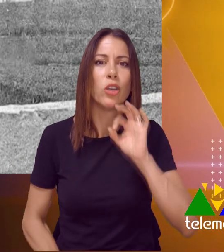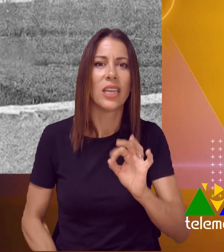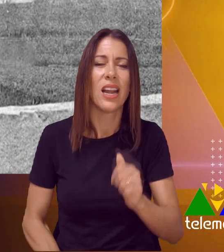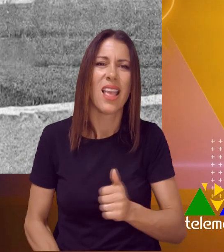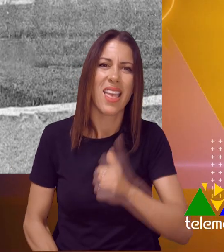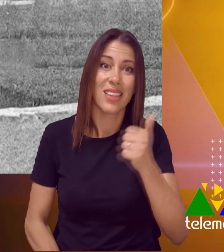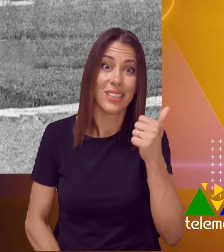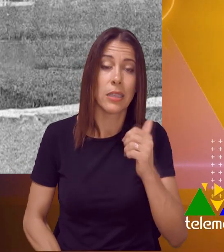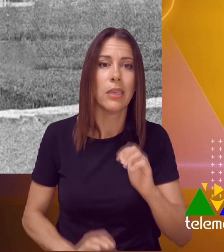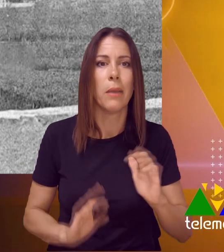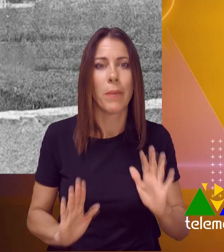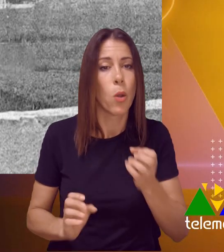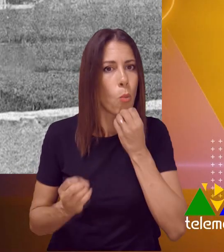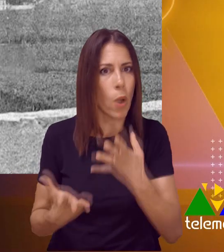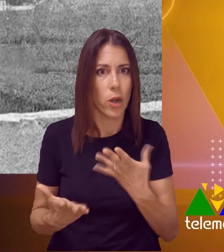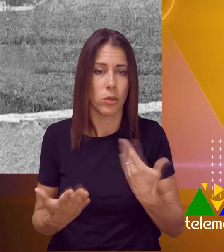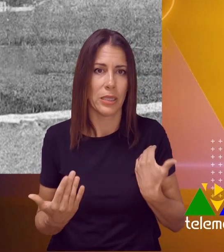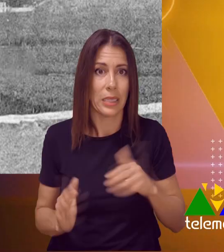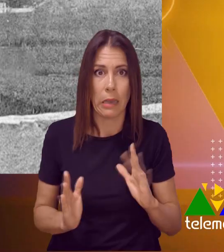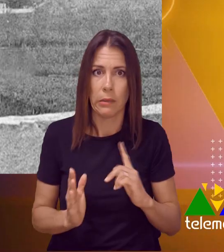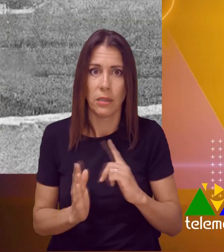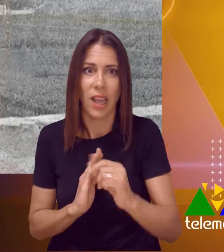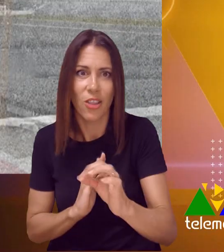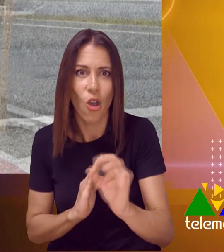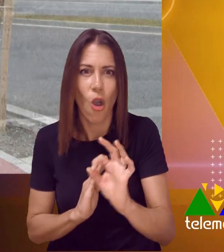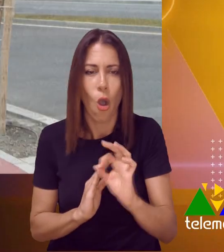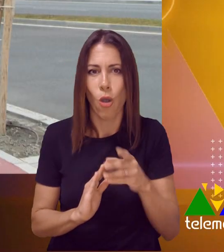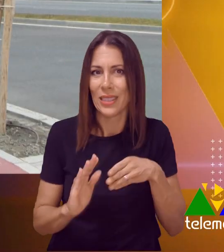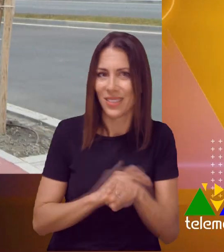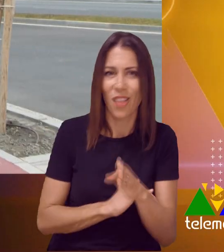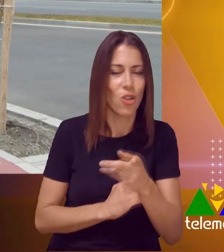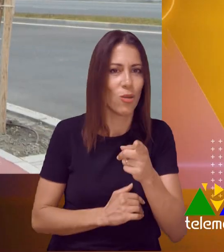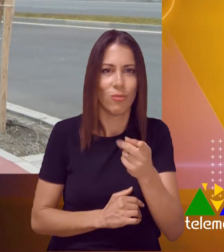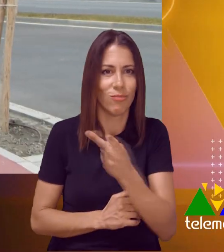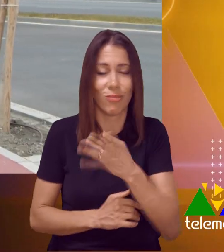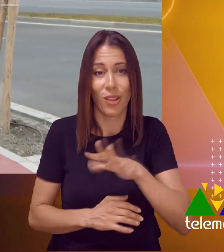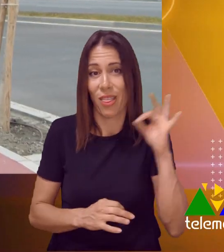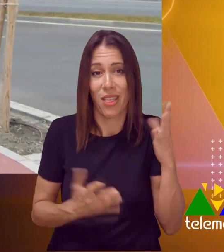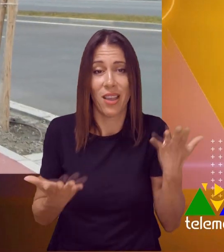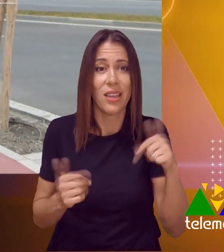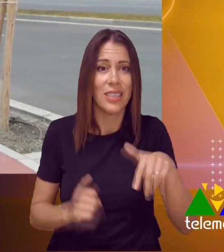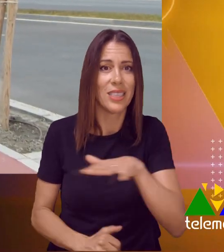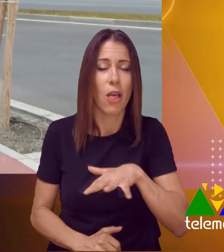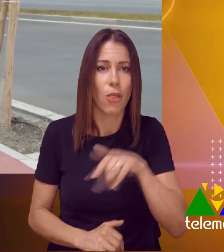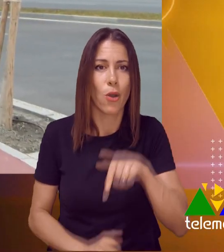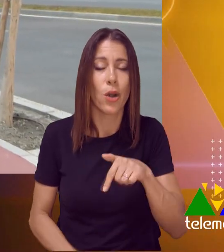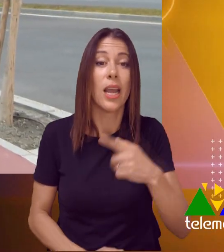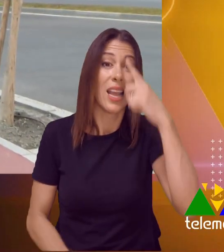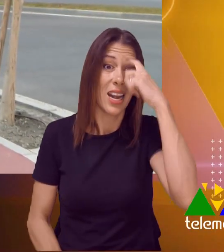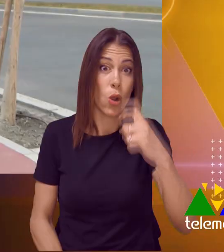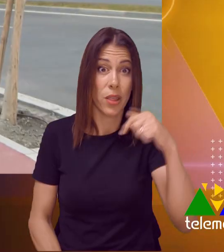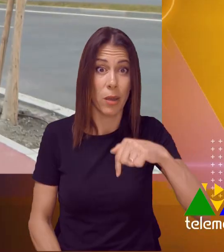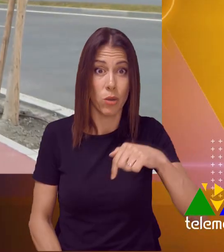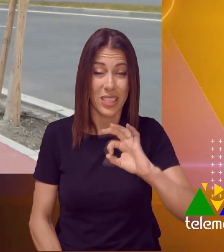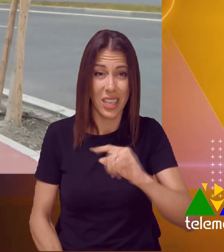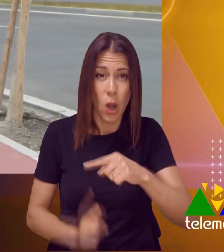Este, bueno, saliendo o entrando, como ustedes quieran verlo, entrando a Motril por esta zona donde recordamos, en esta